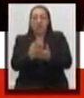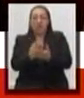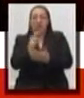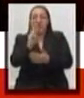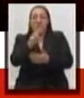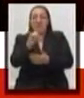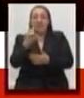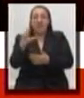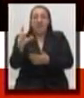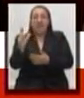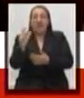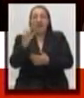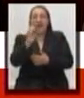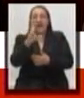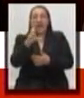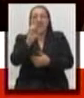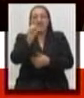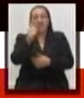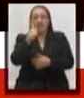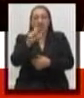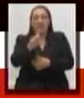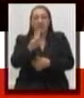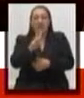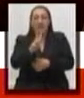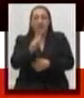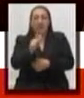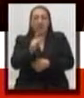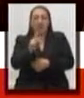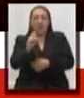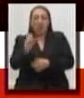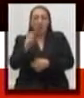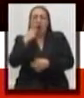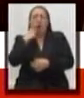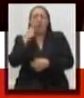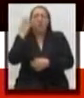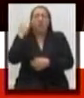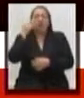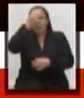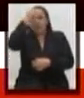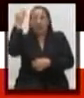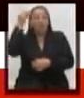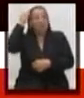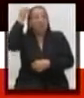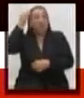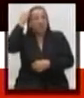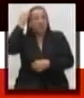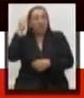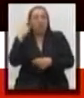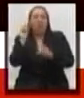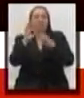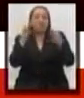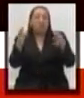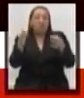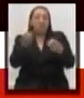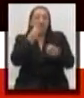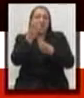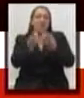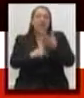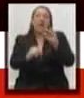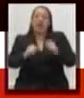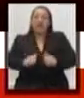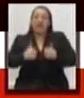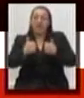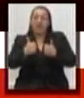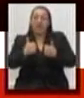Villas Salvadoreñas. Un pensador francés afirma que la vida